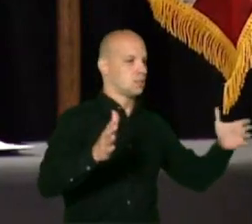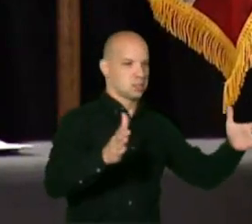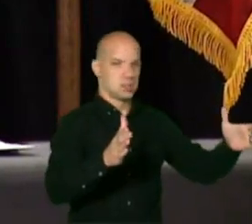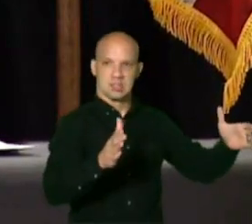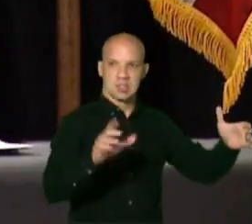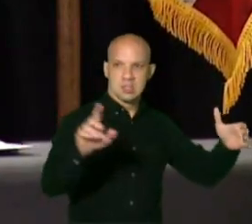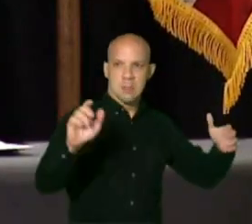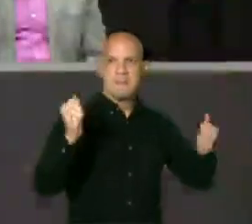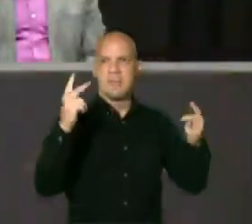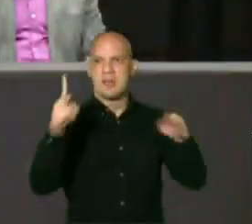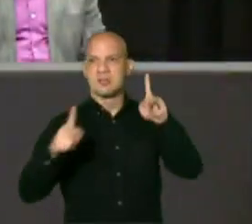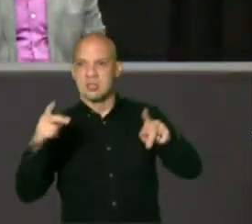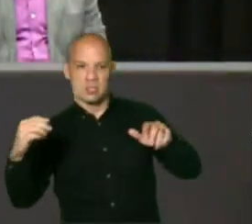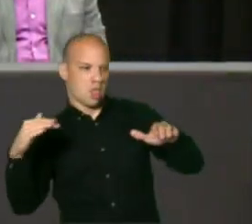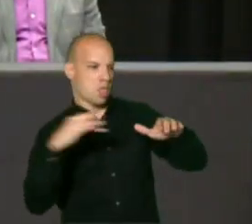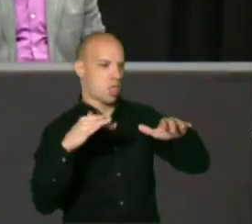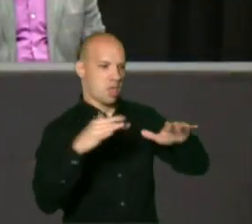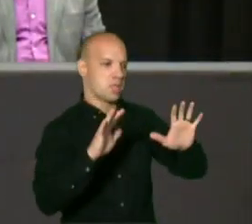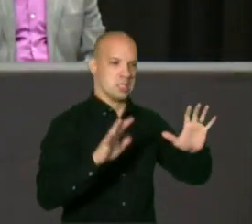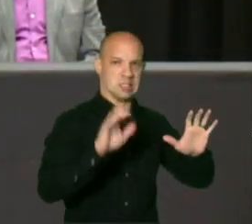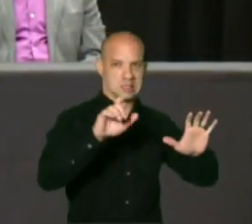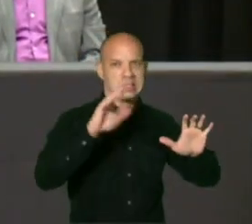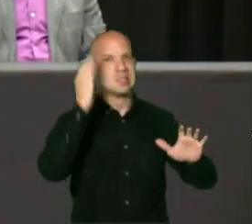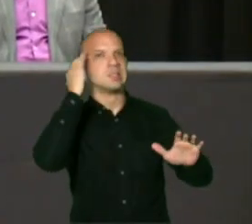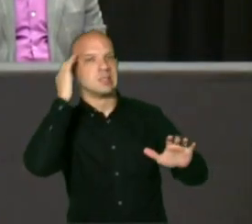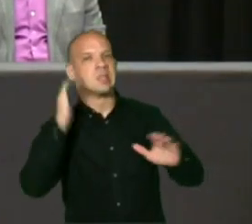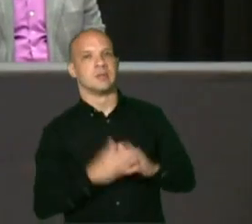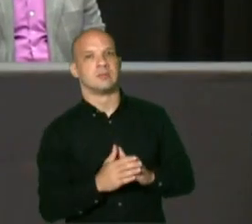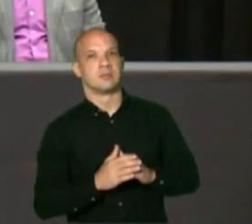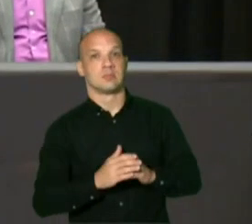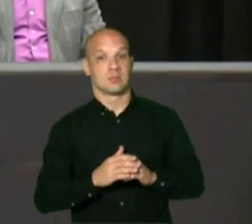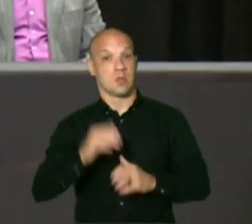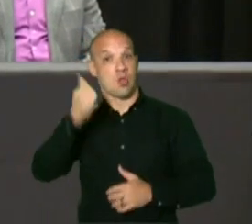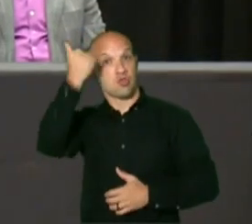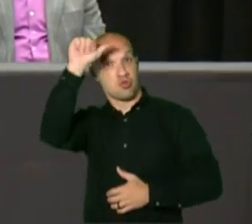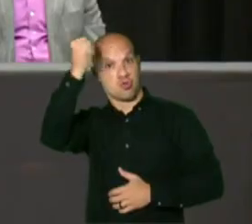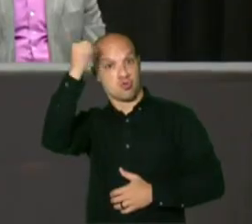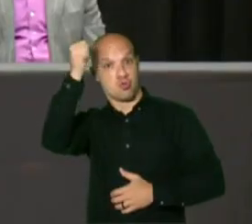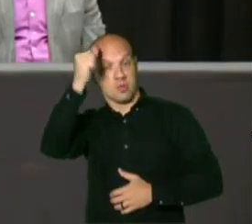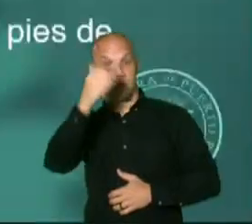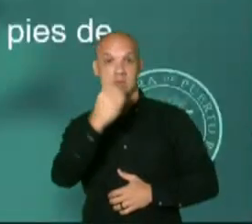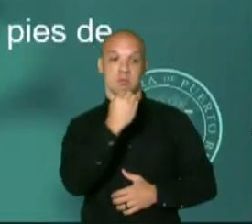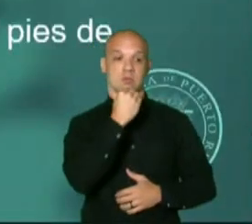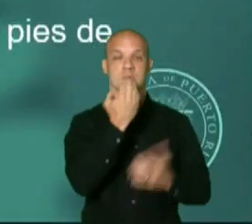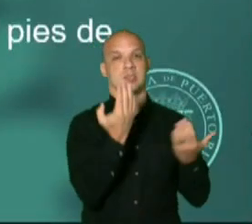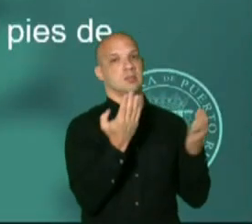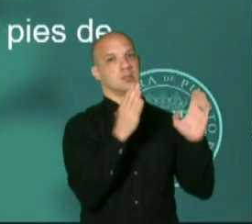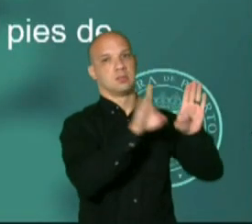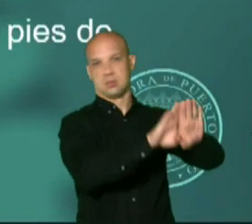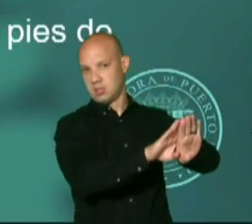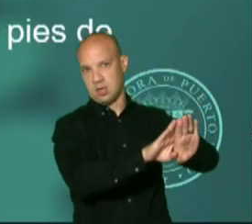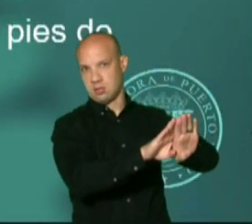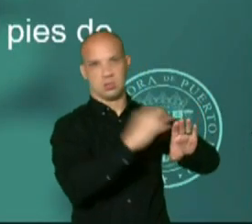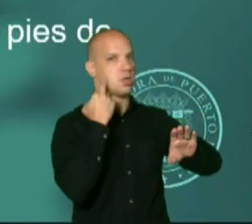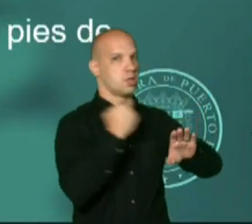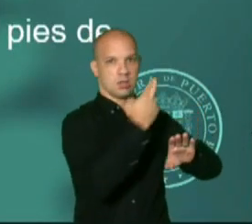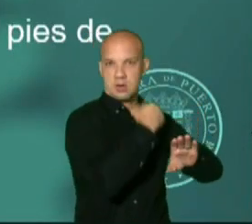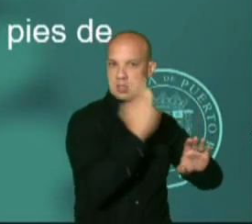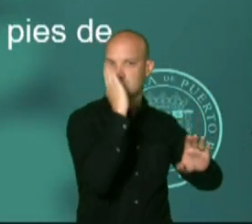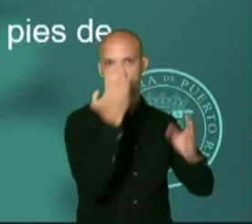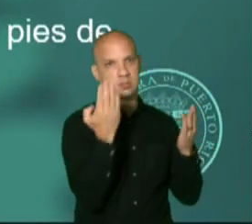al lugar. Los domingos, los comedores de estos establecimientos estarán cerrados para el público.